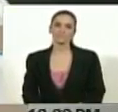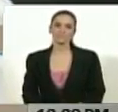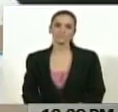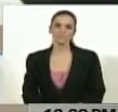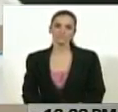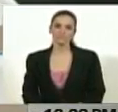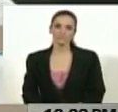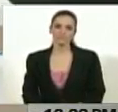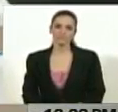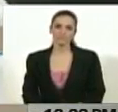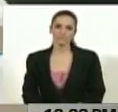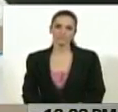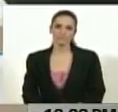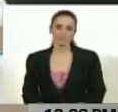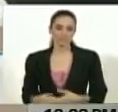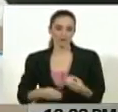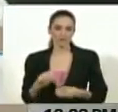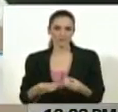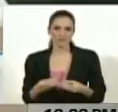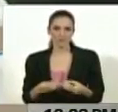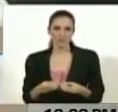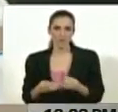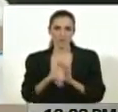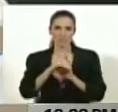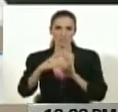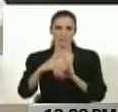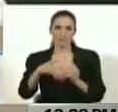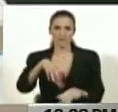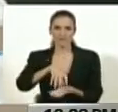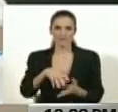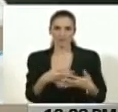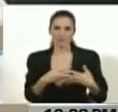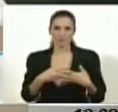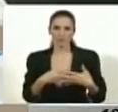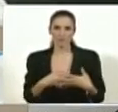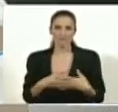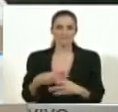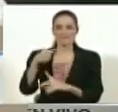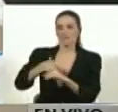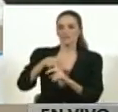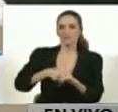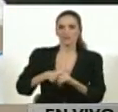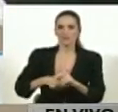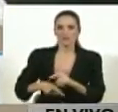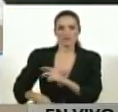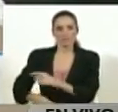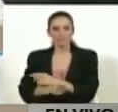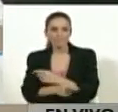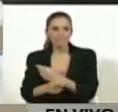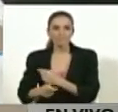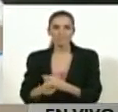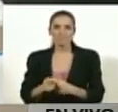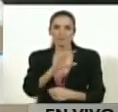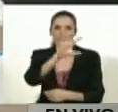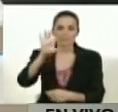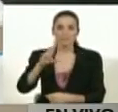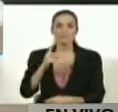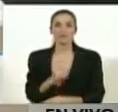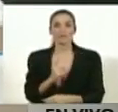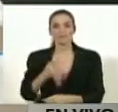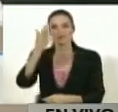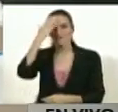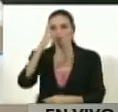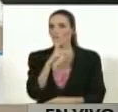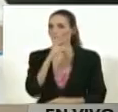acción que desplegó el departamento de estado para presionar y chantajear a los países debe saberse fue